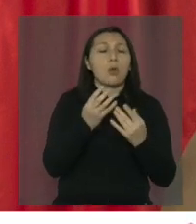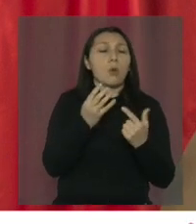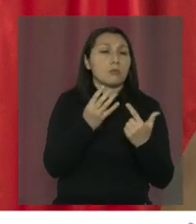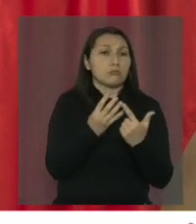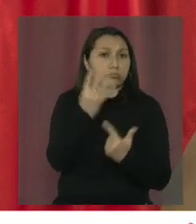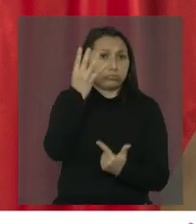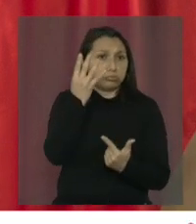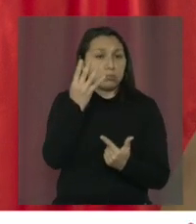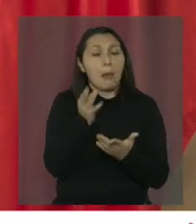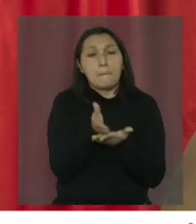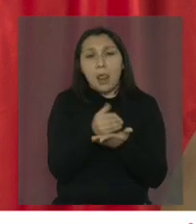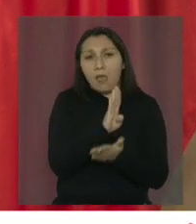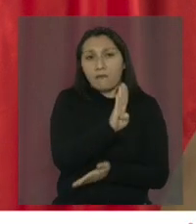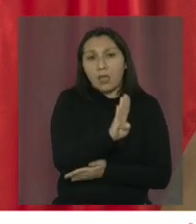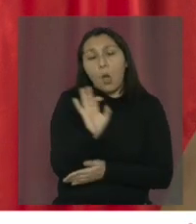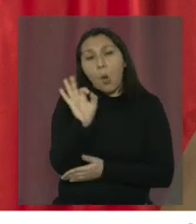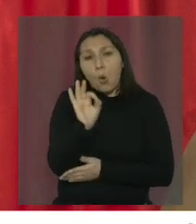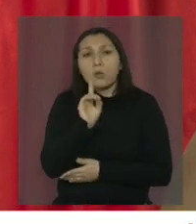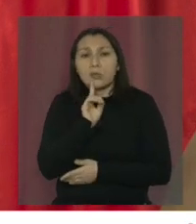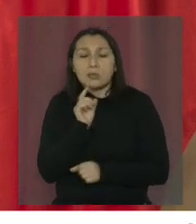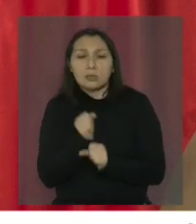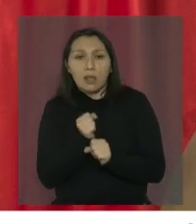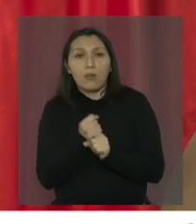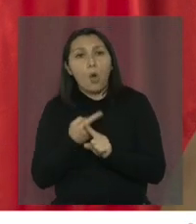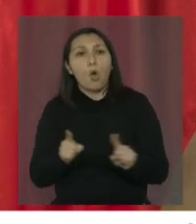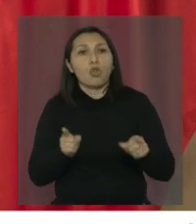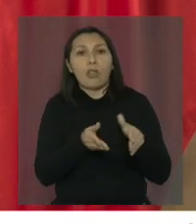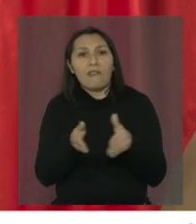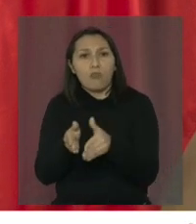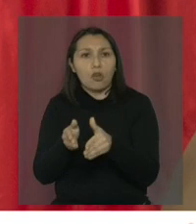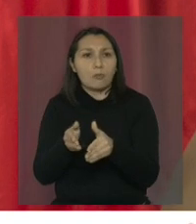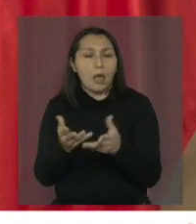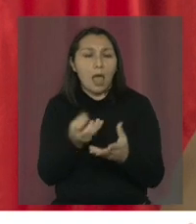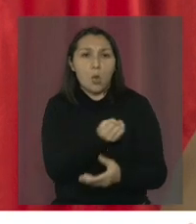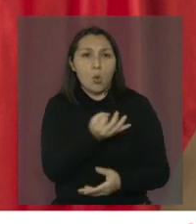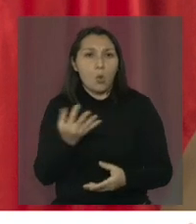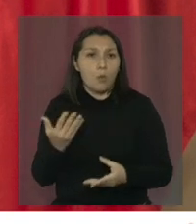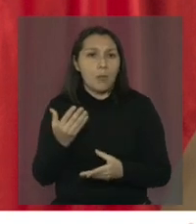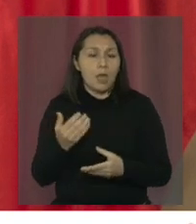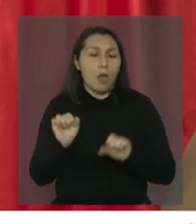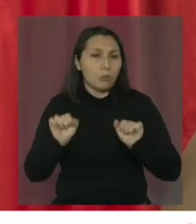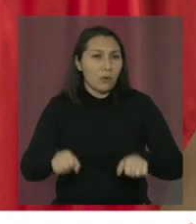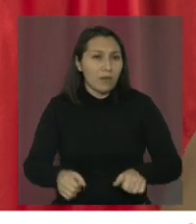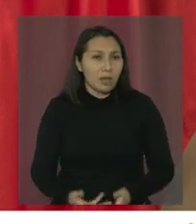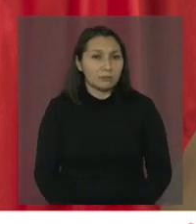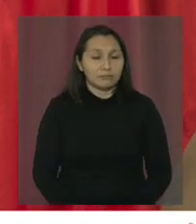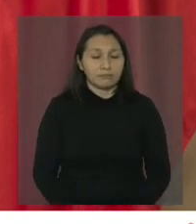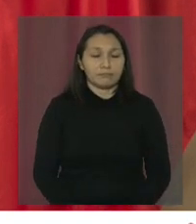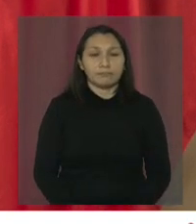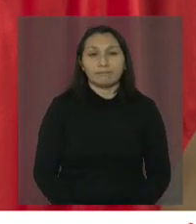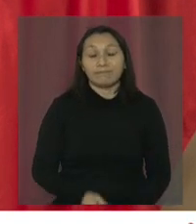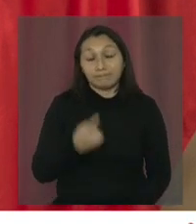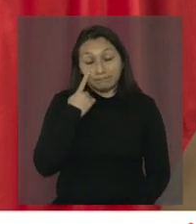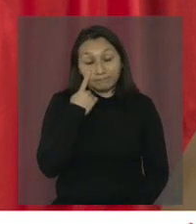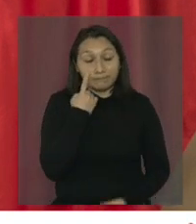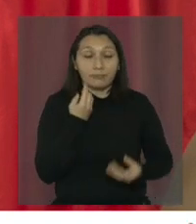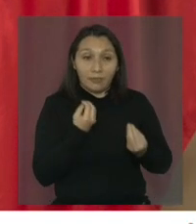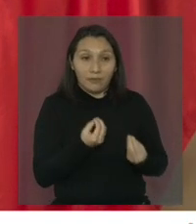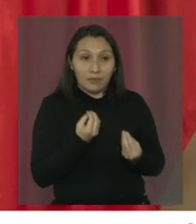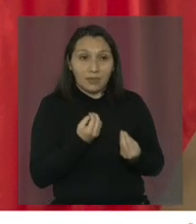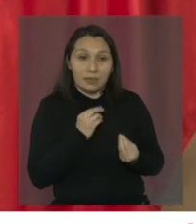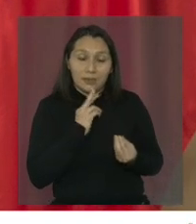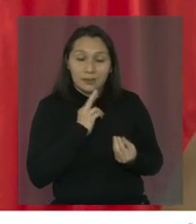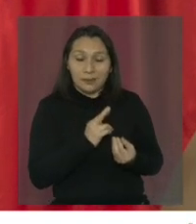opción un plan b o ya están trabajando para tener otra vida por ejemplo mira evidentemente y esto es obvio